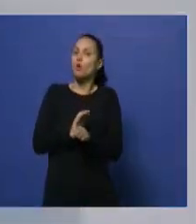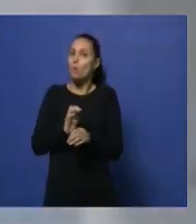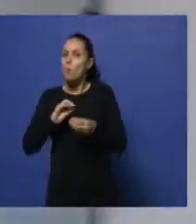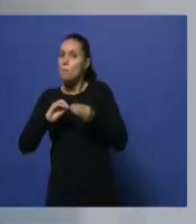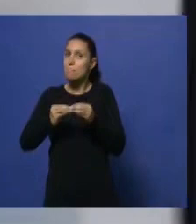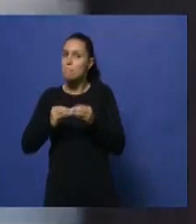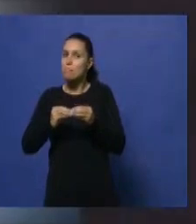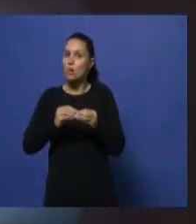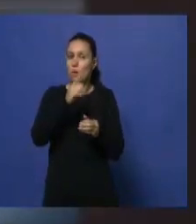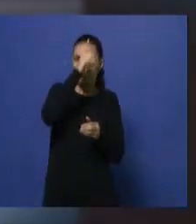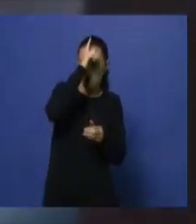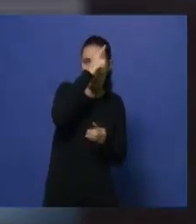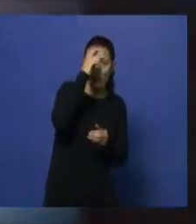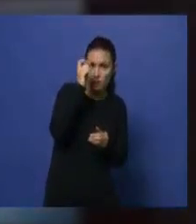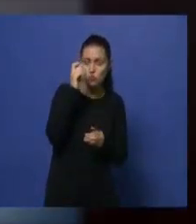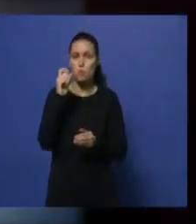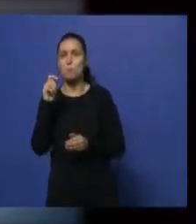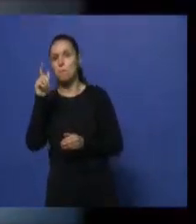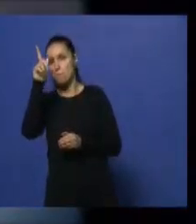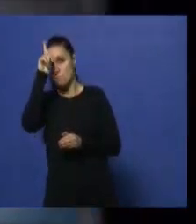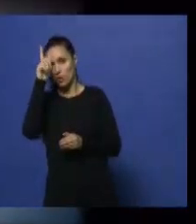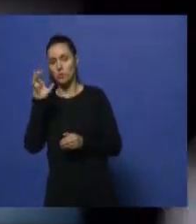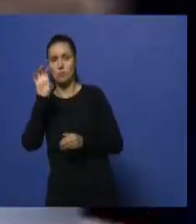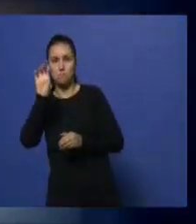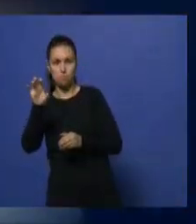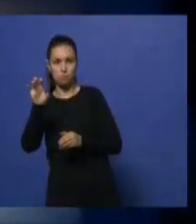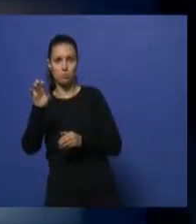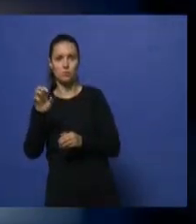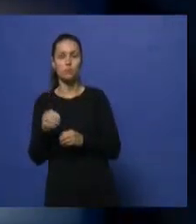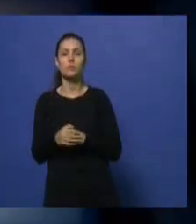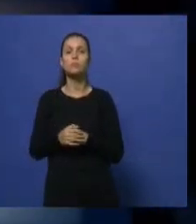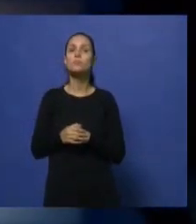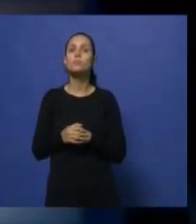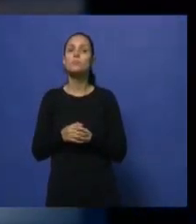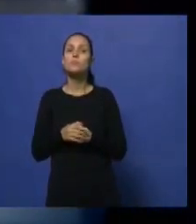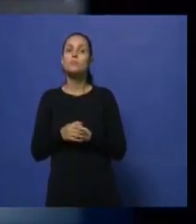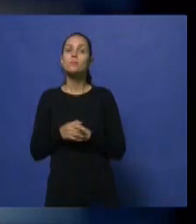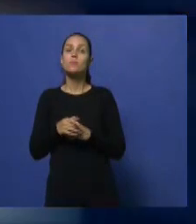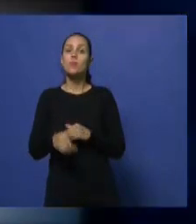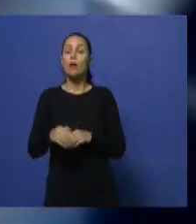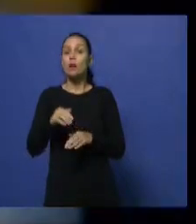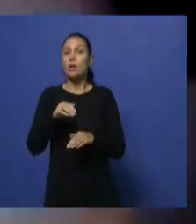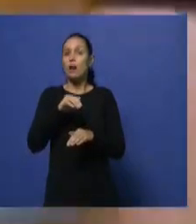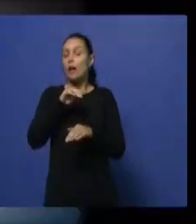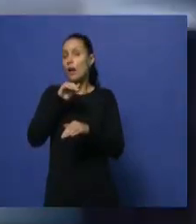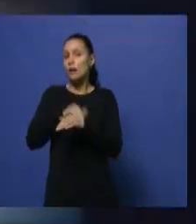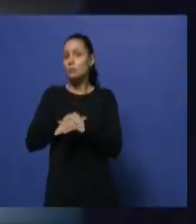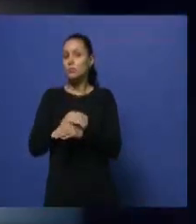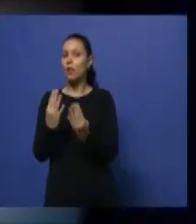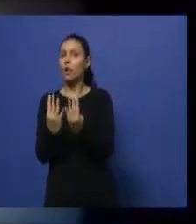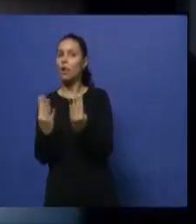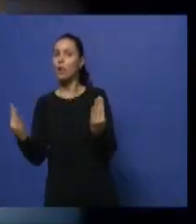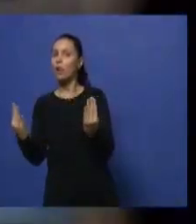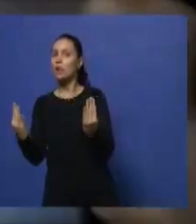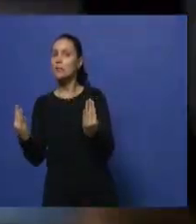genera también que no haya actuado como se correspondía en este caso quienes deben hacer el vallado sólo escuchaba